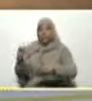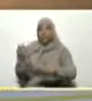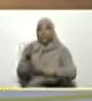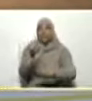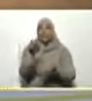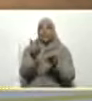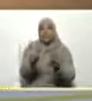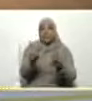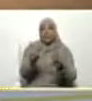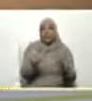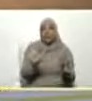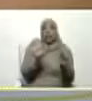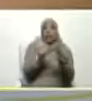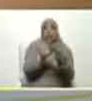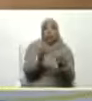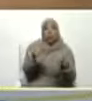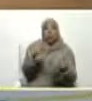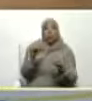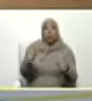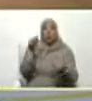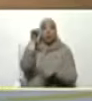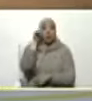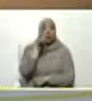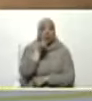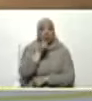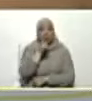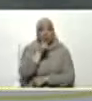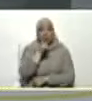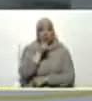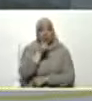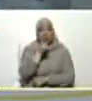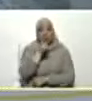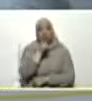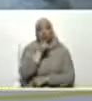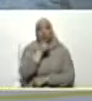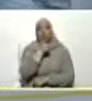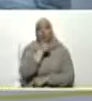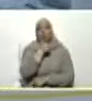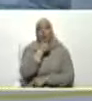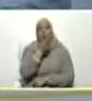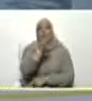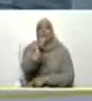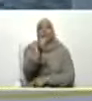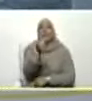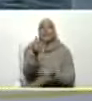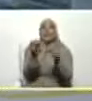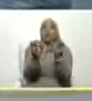17, que entró el sábado, domingo, con